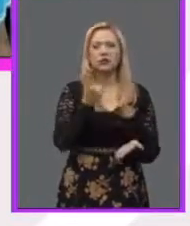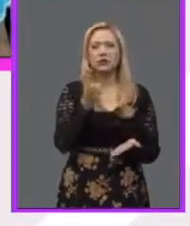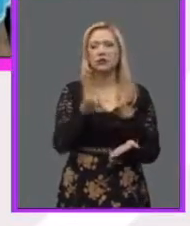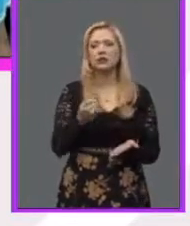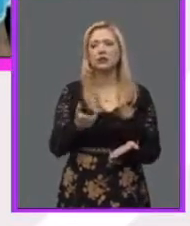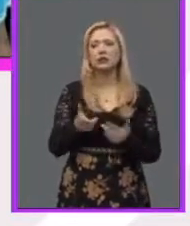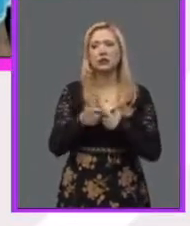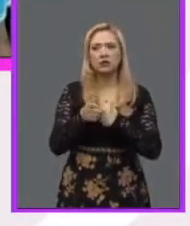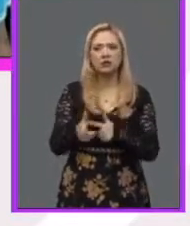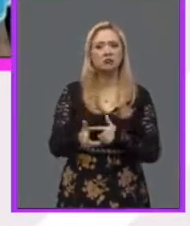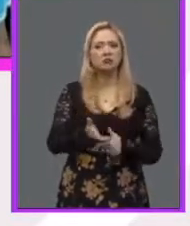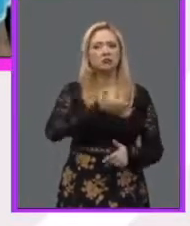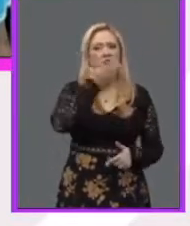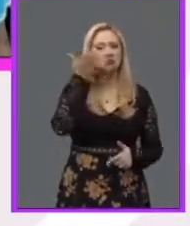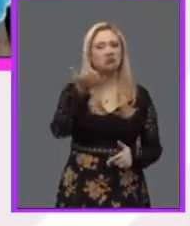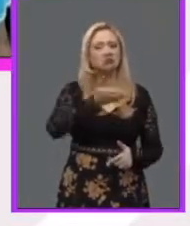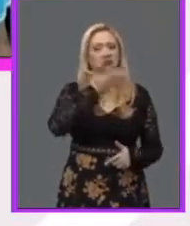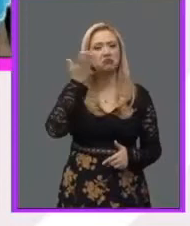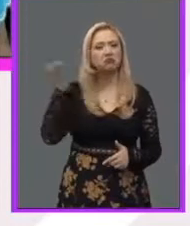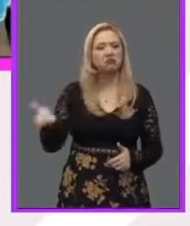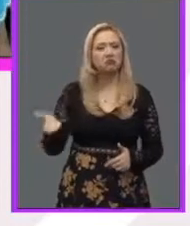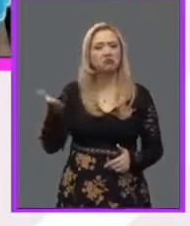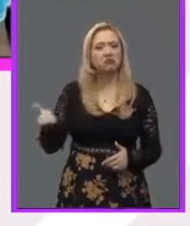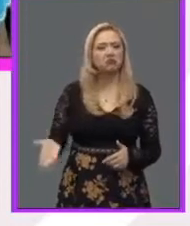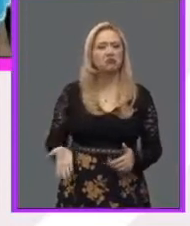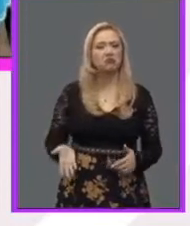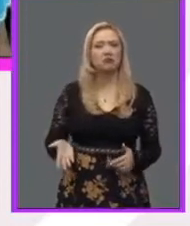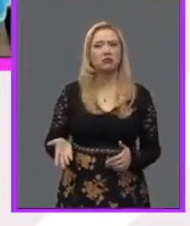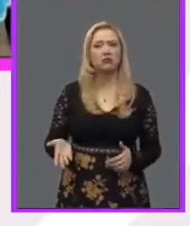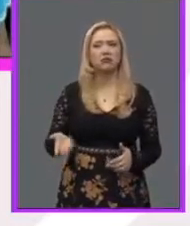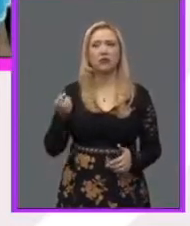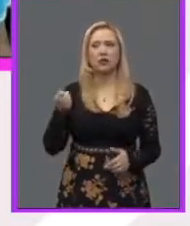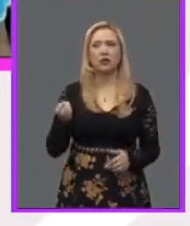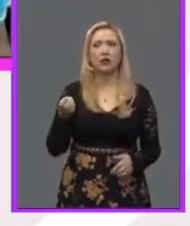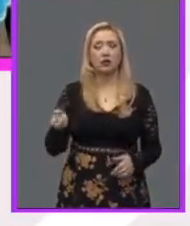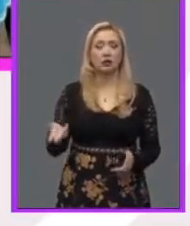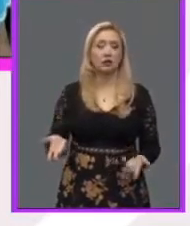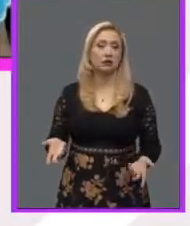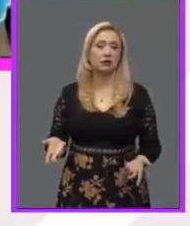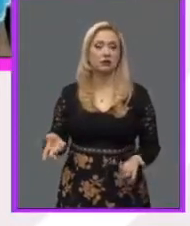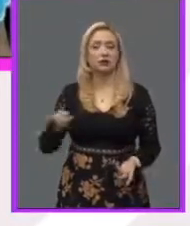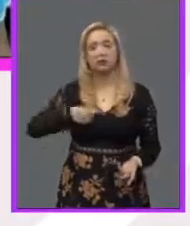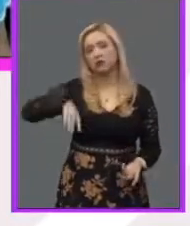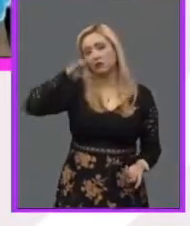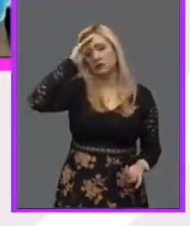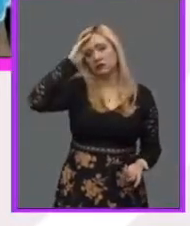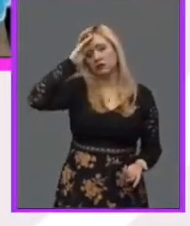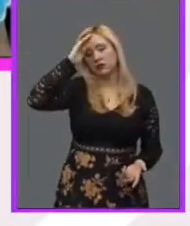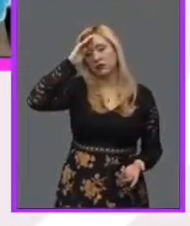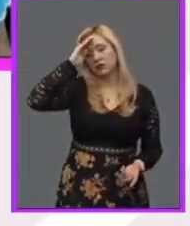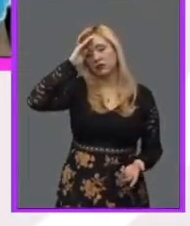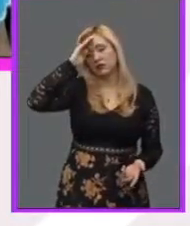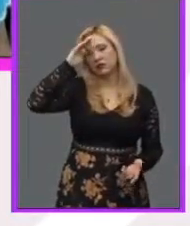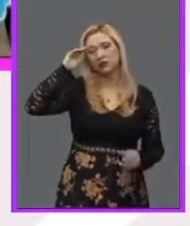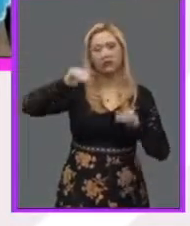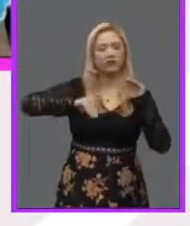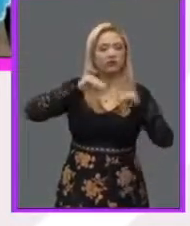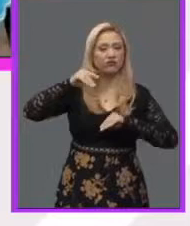servidumbre, porque, bueno, pues básicamente es lo que está pensando, digamos, detrás de estos